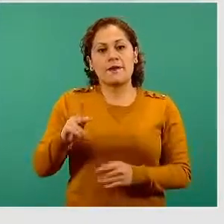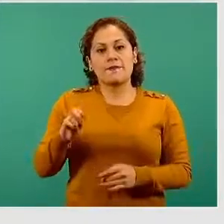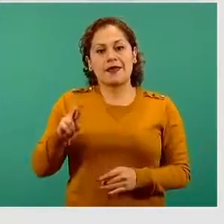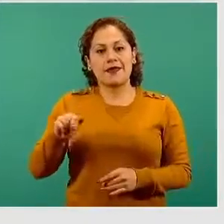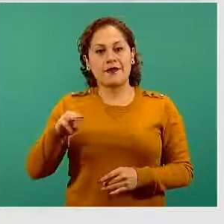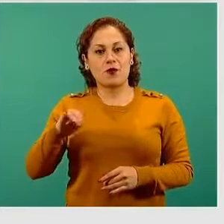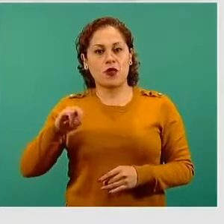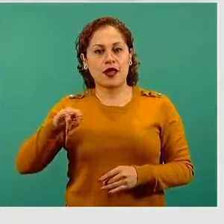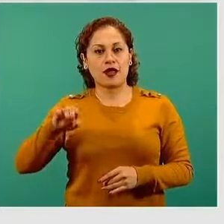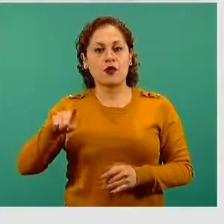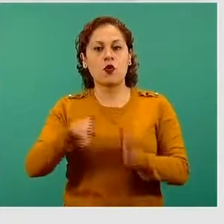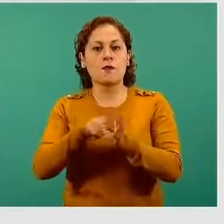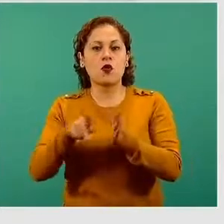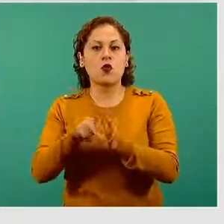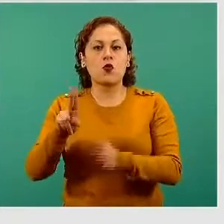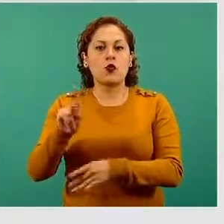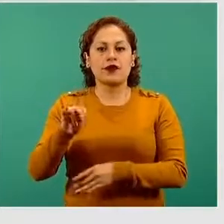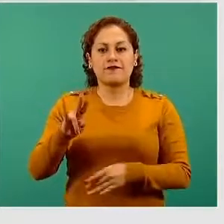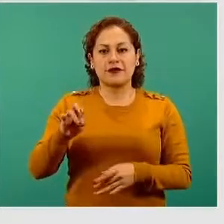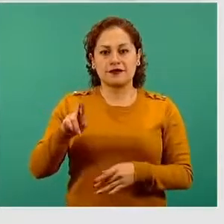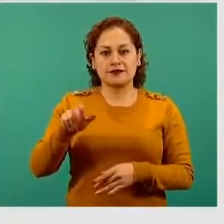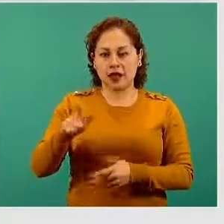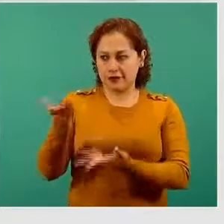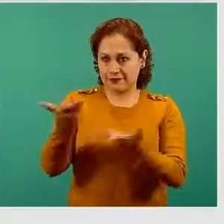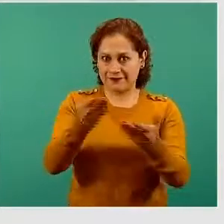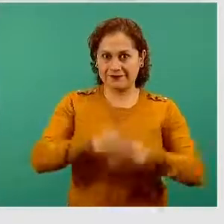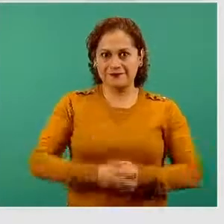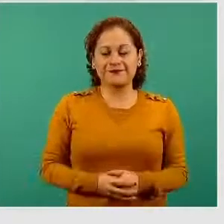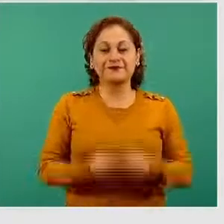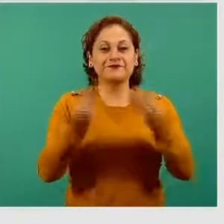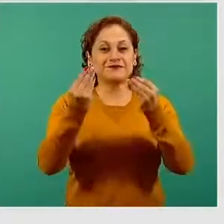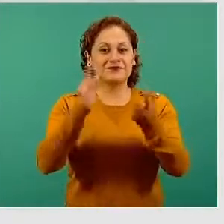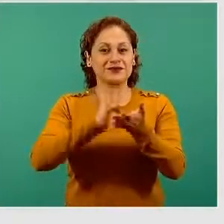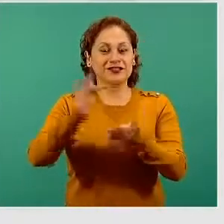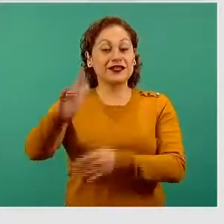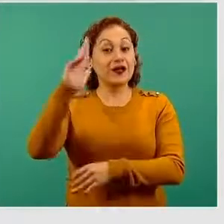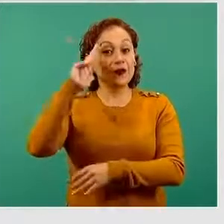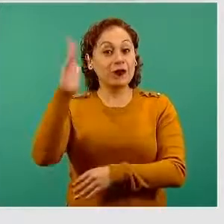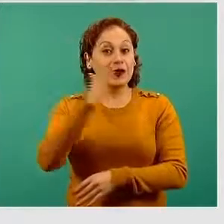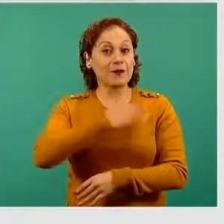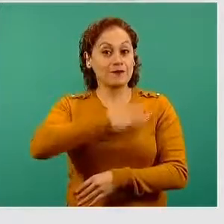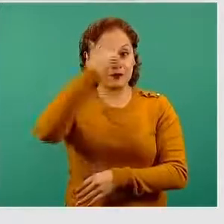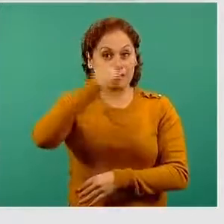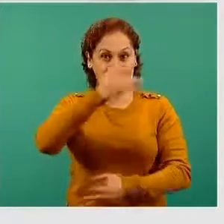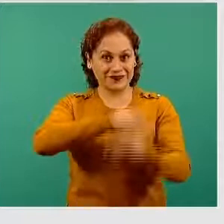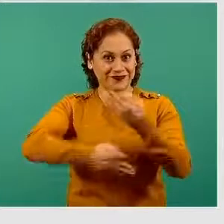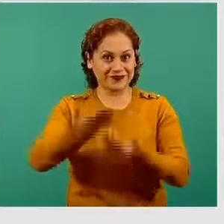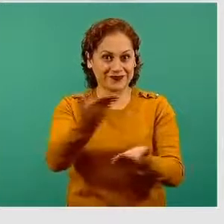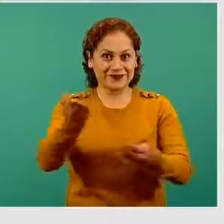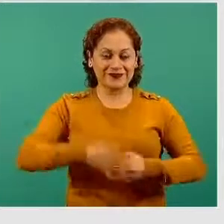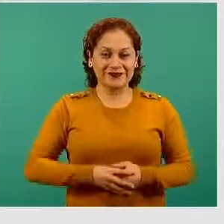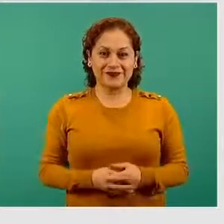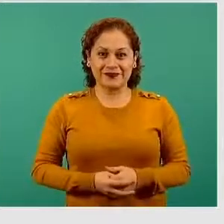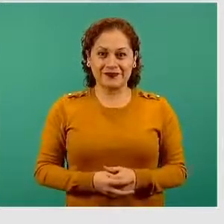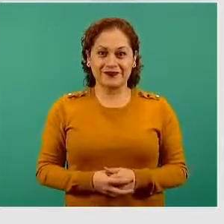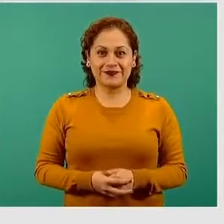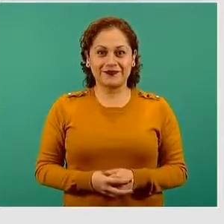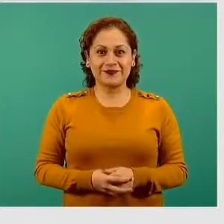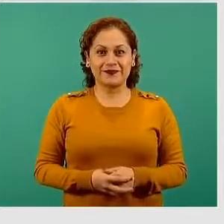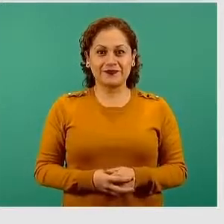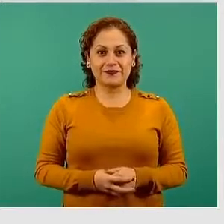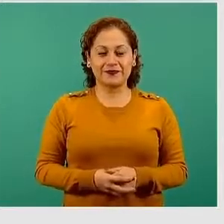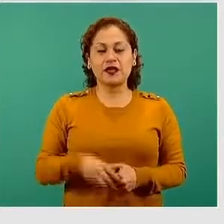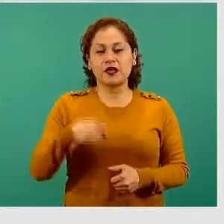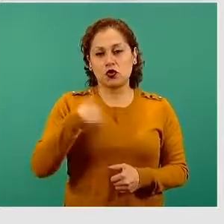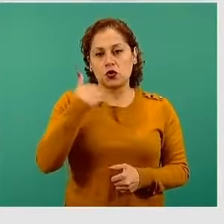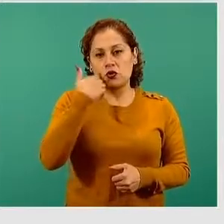Universal. Adelante, por favor, Tere. Muchas gracias. Hola, buenas noches a todos. Pues retomar un poco